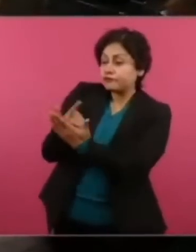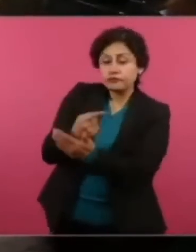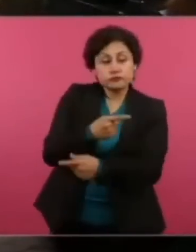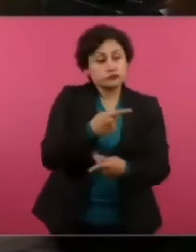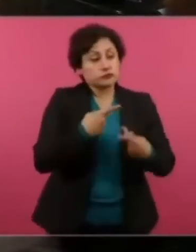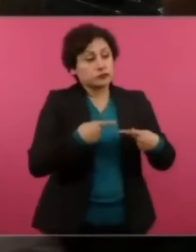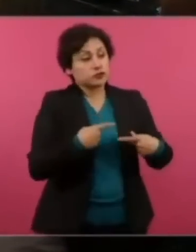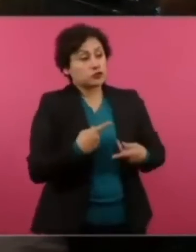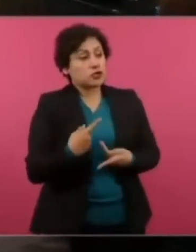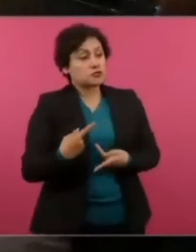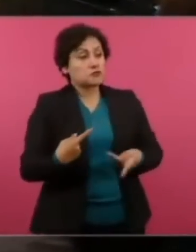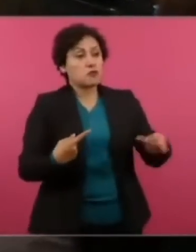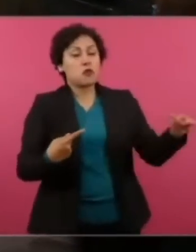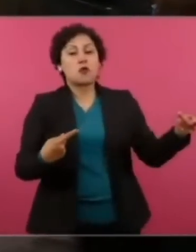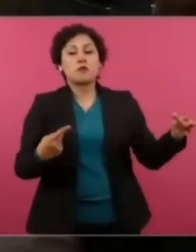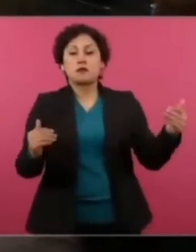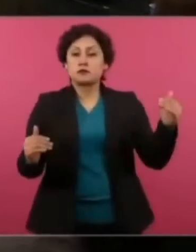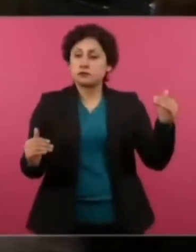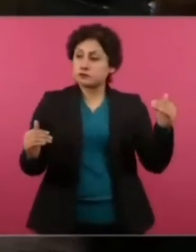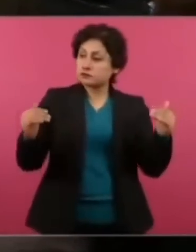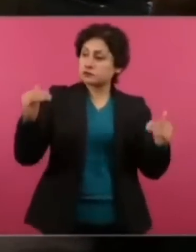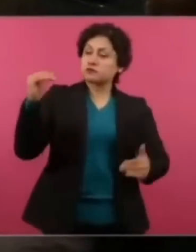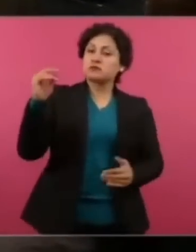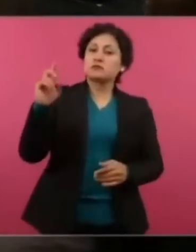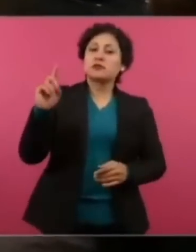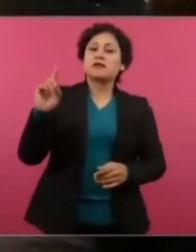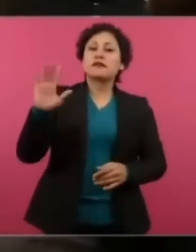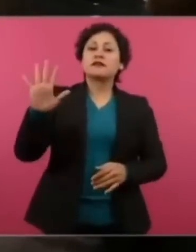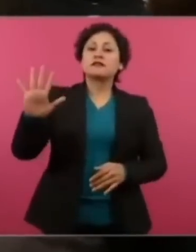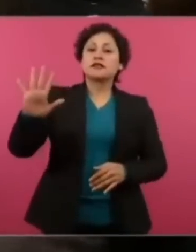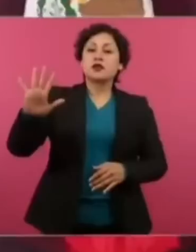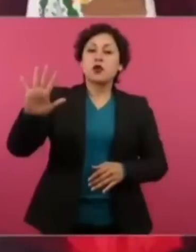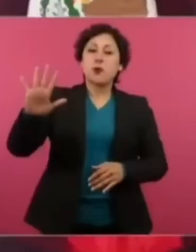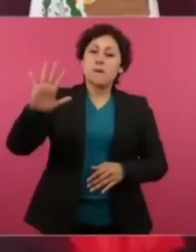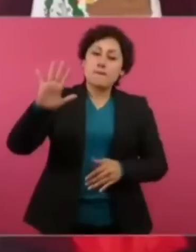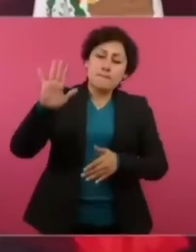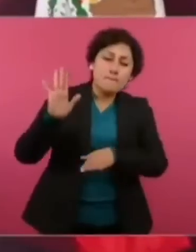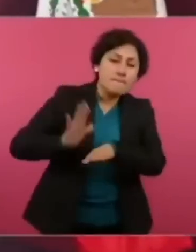35 veces más los ricos que los pobres.